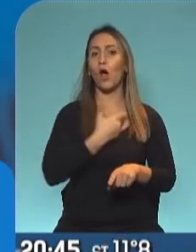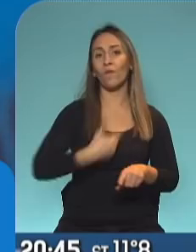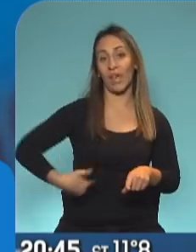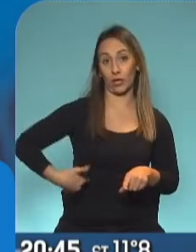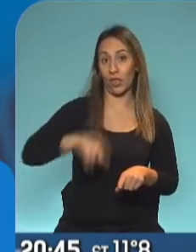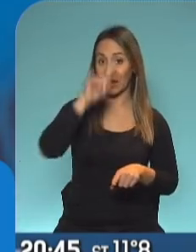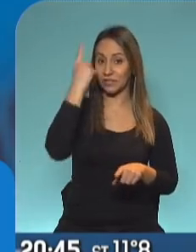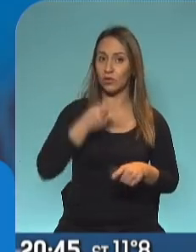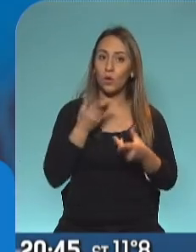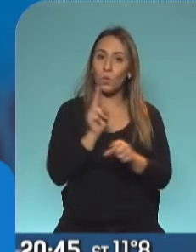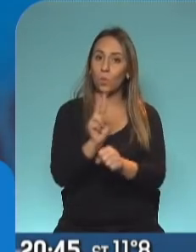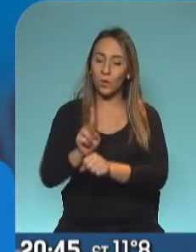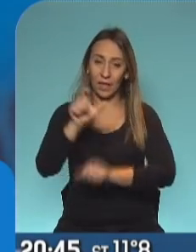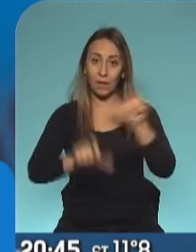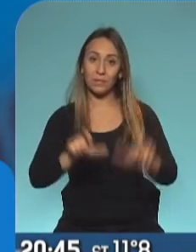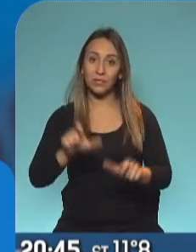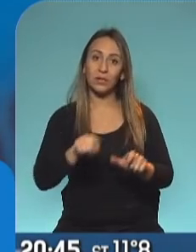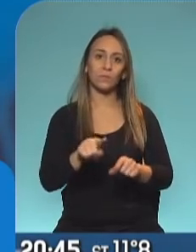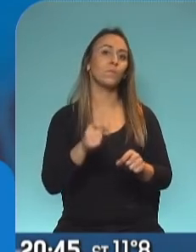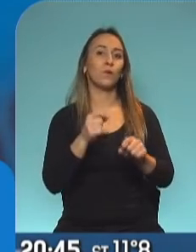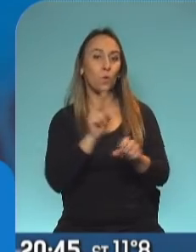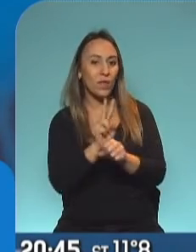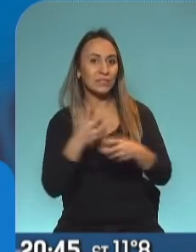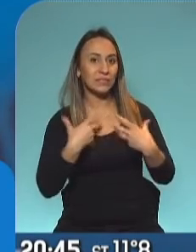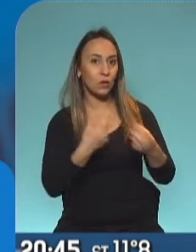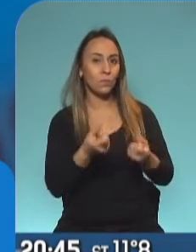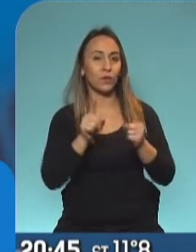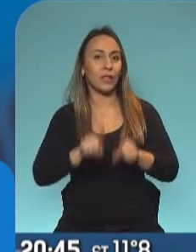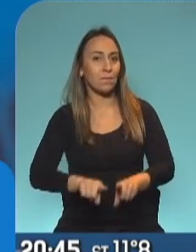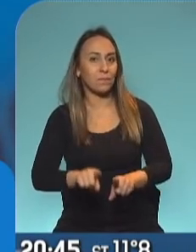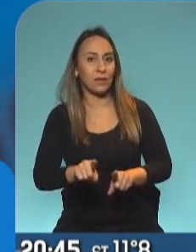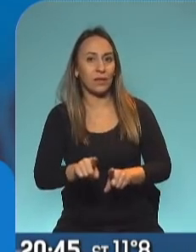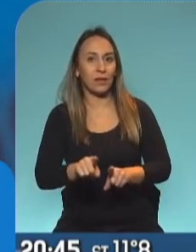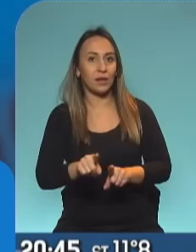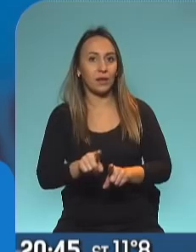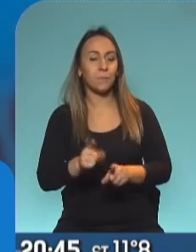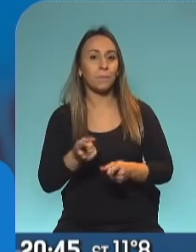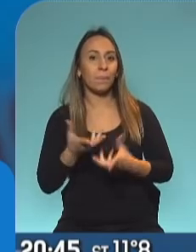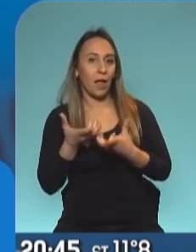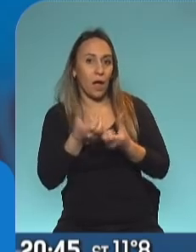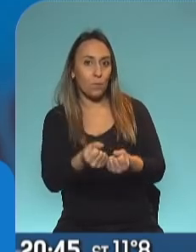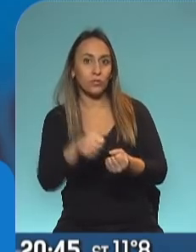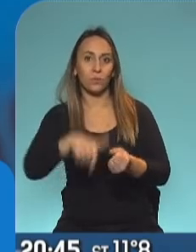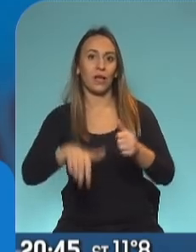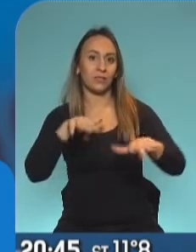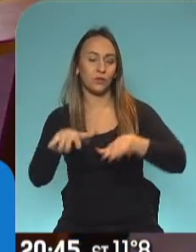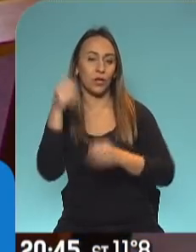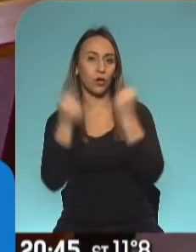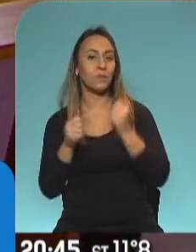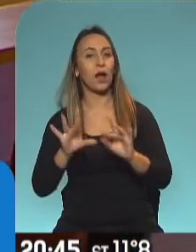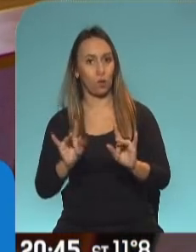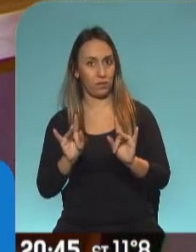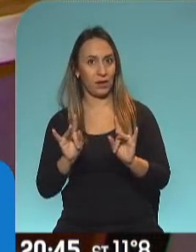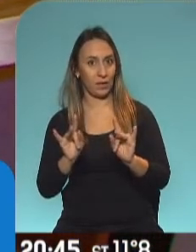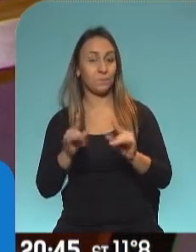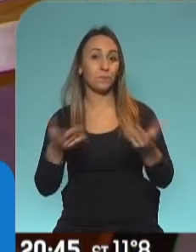argentinas en materia de salud, sino que también los acompaña en un momento tan complejo en términos económicos. Entonces, este